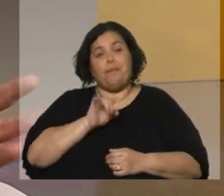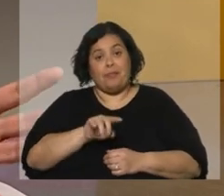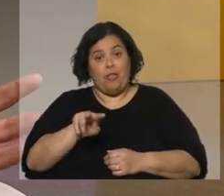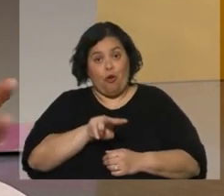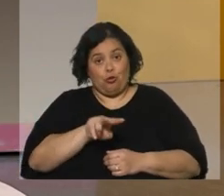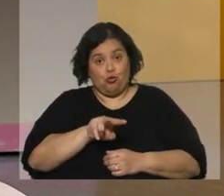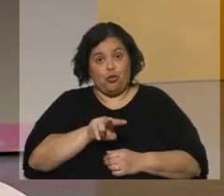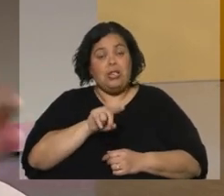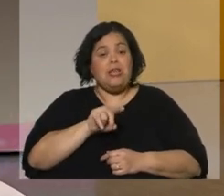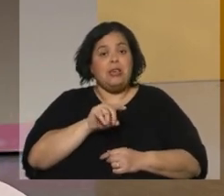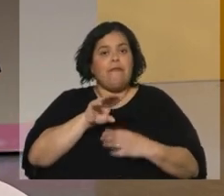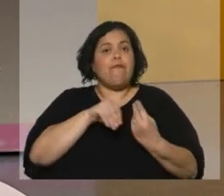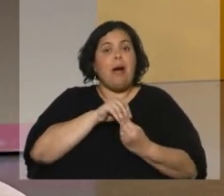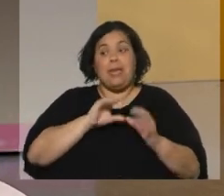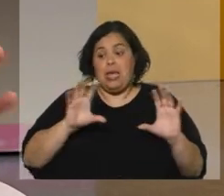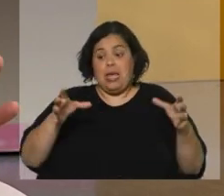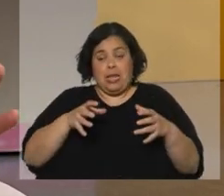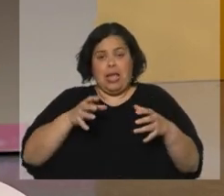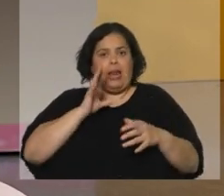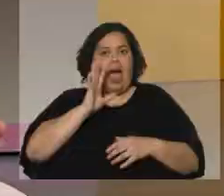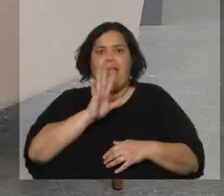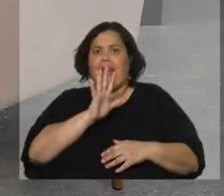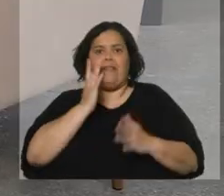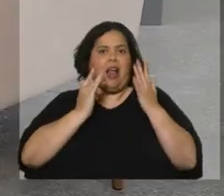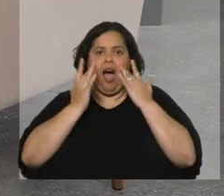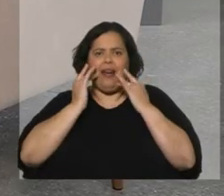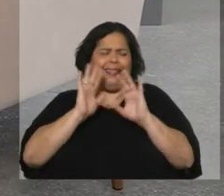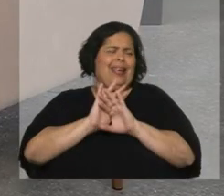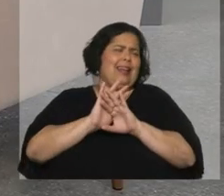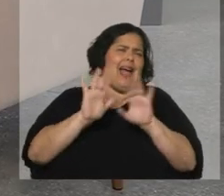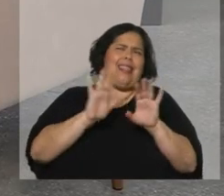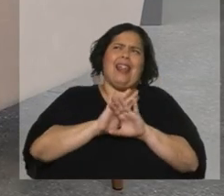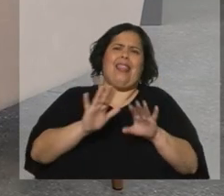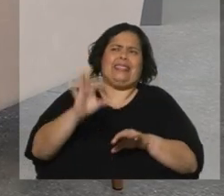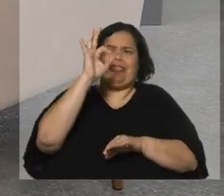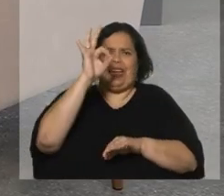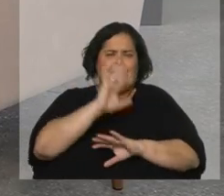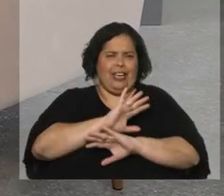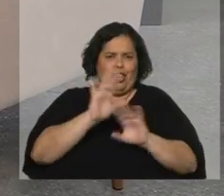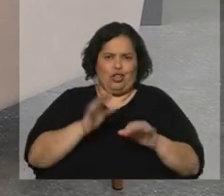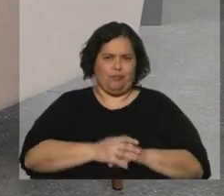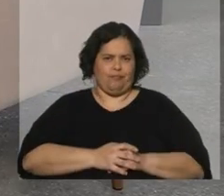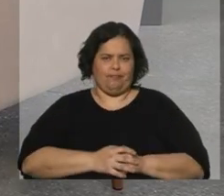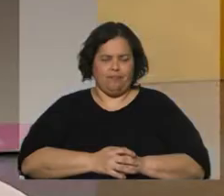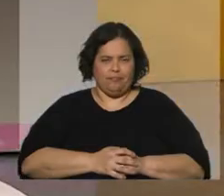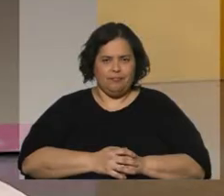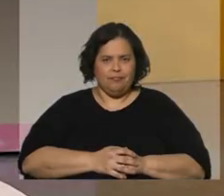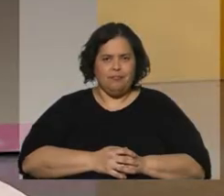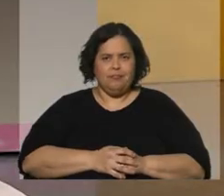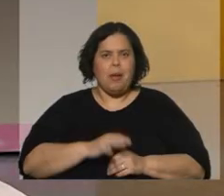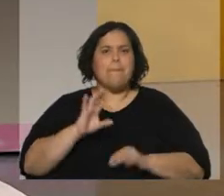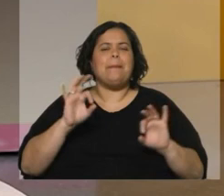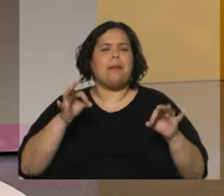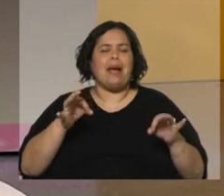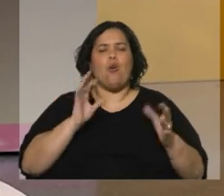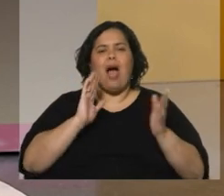ellos y la familia cercana absolutamente nada que ver con el arte pero nada ni de ni de ni de pasada Sí o sea mi hermano